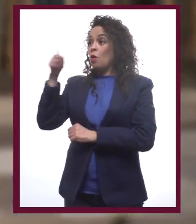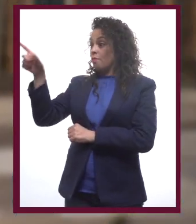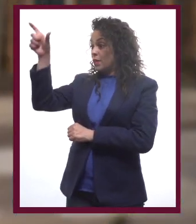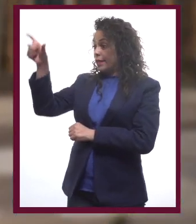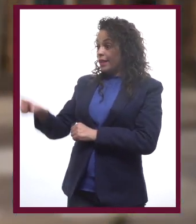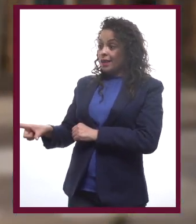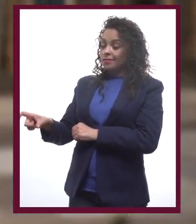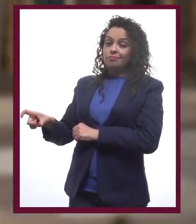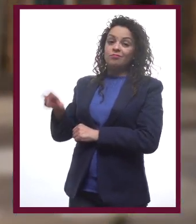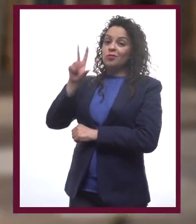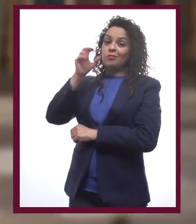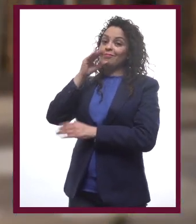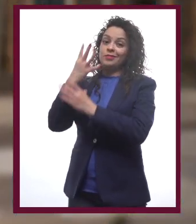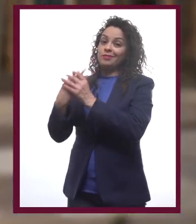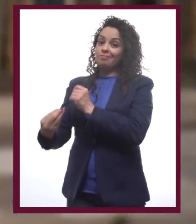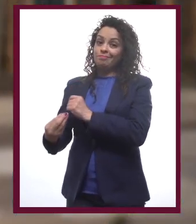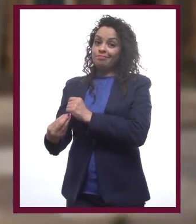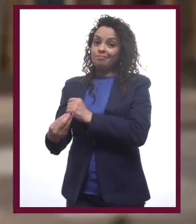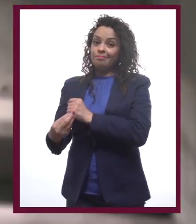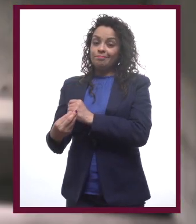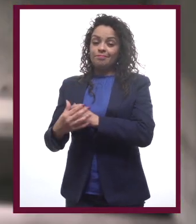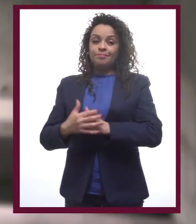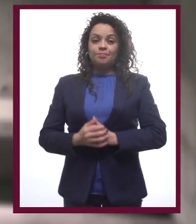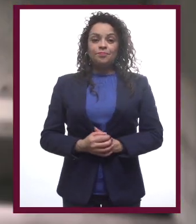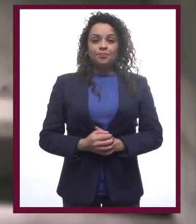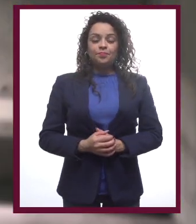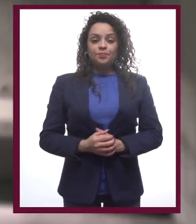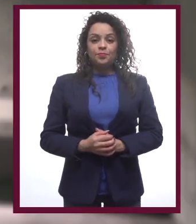hubiera corrido con otra suerte.